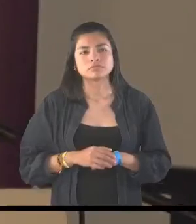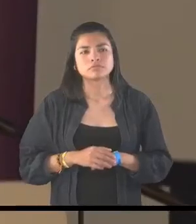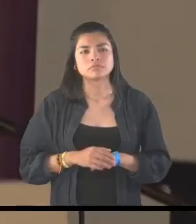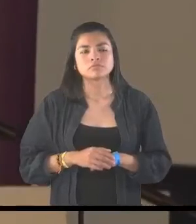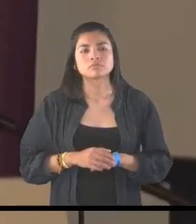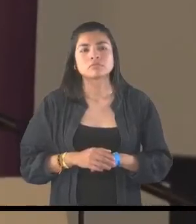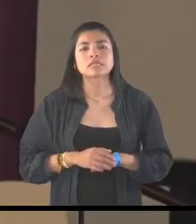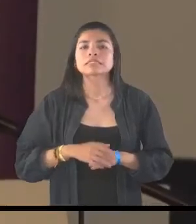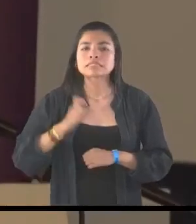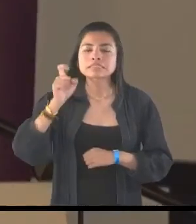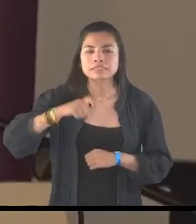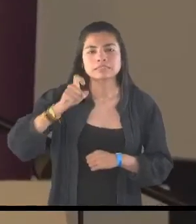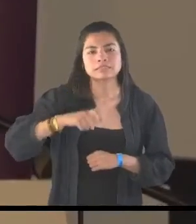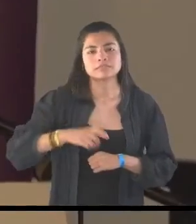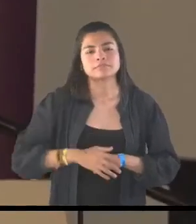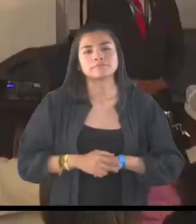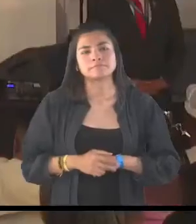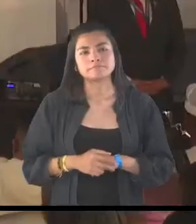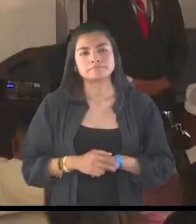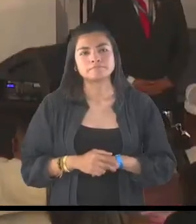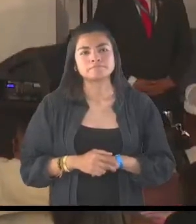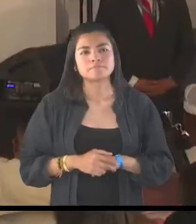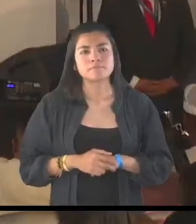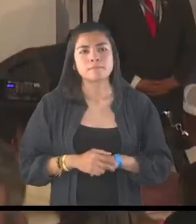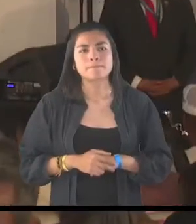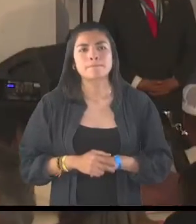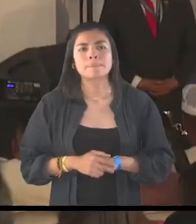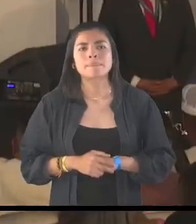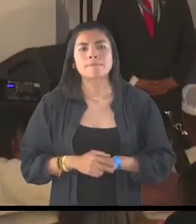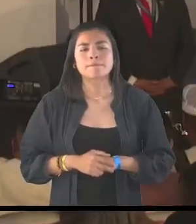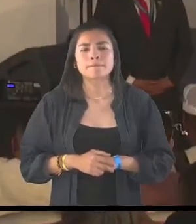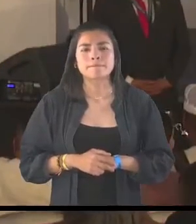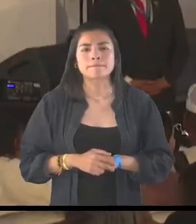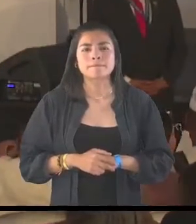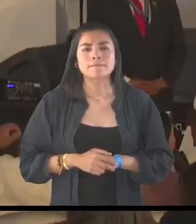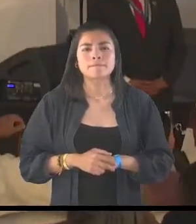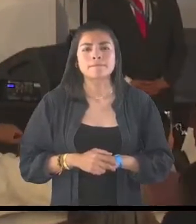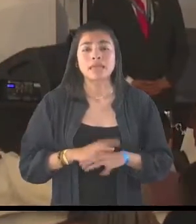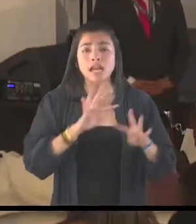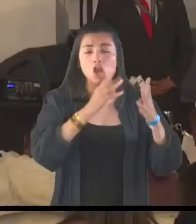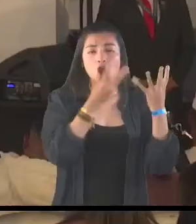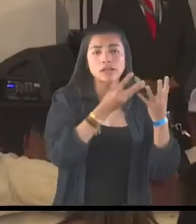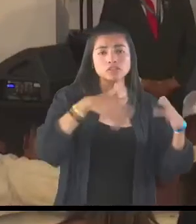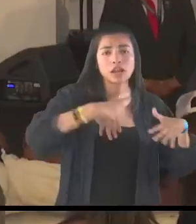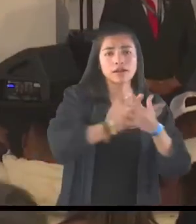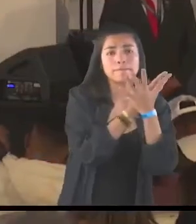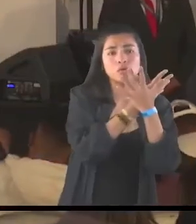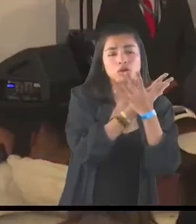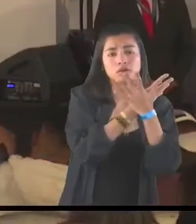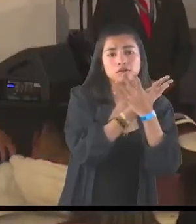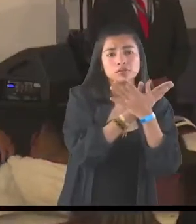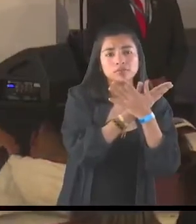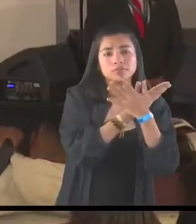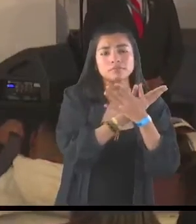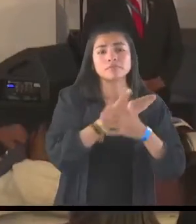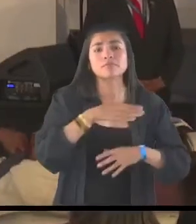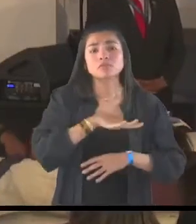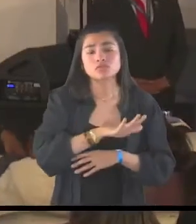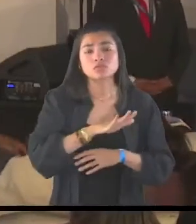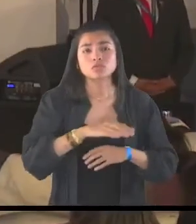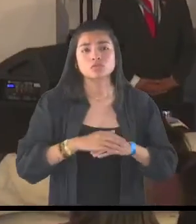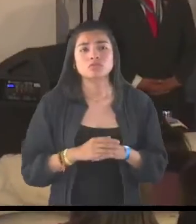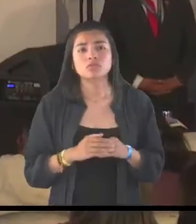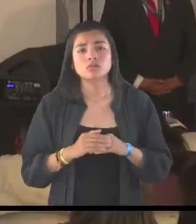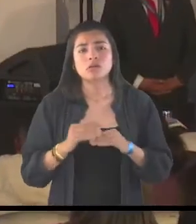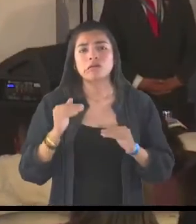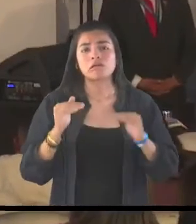Es necesario, porque si el Congreso de la República es inferior a